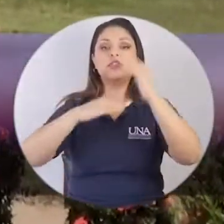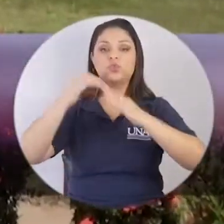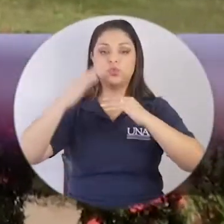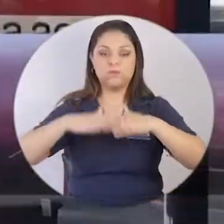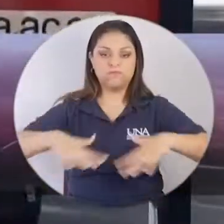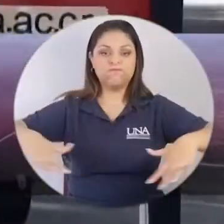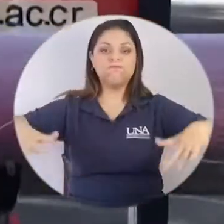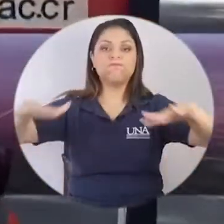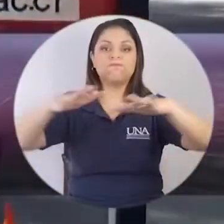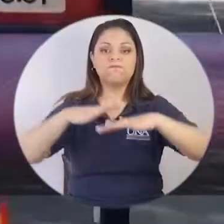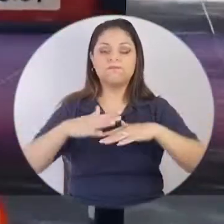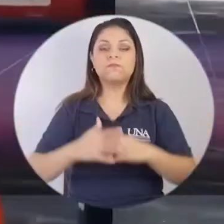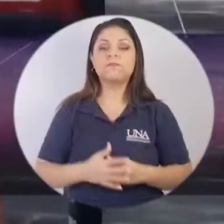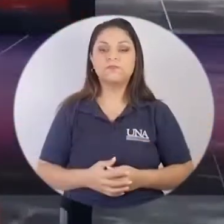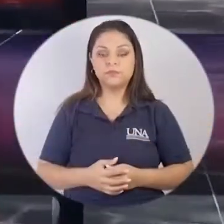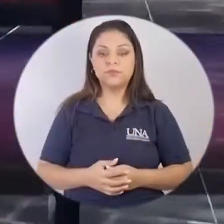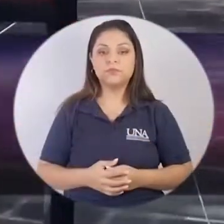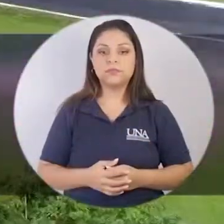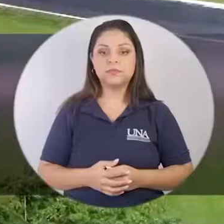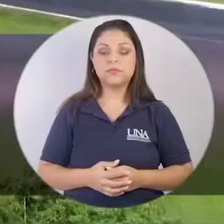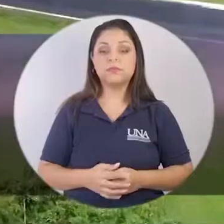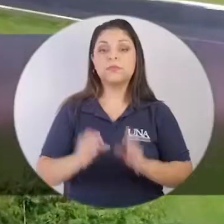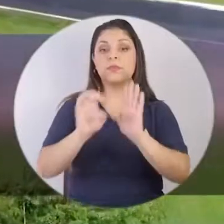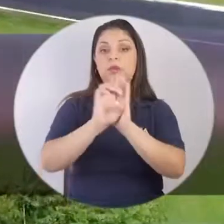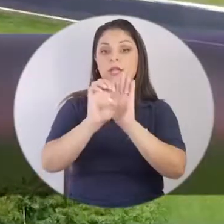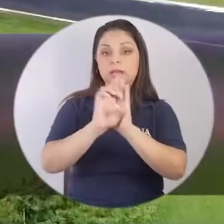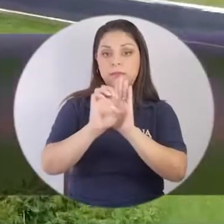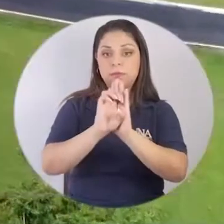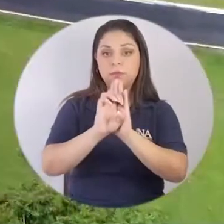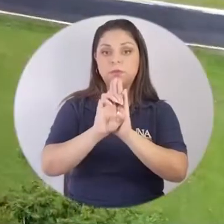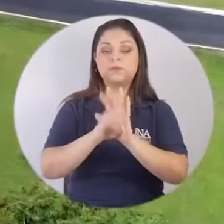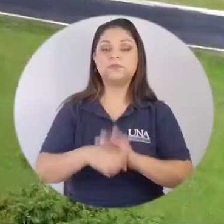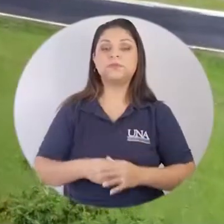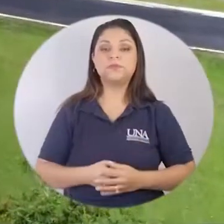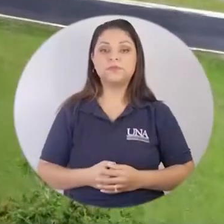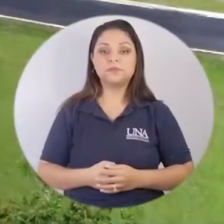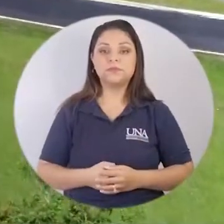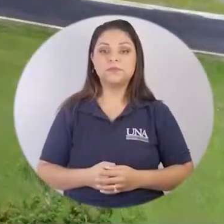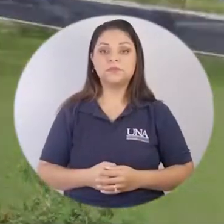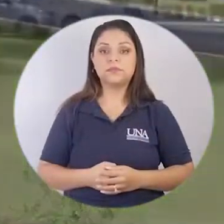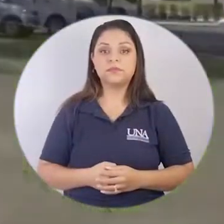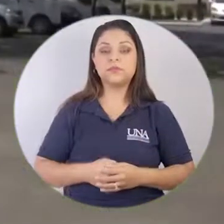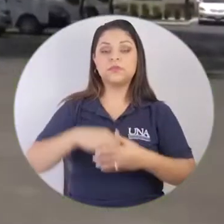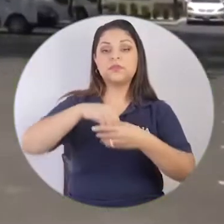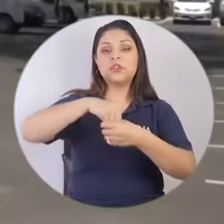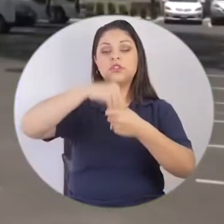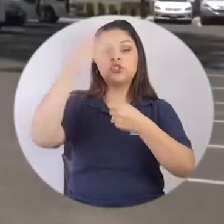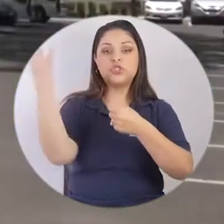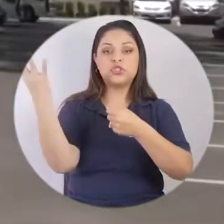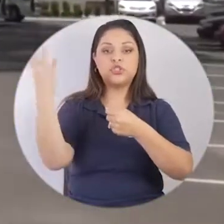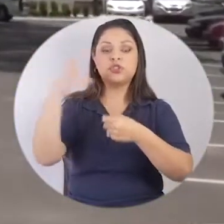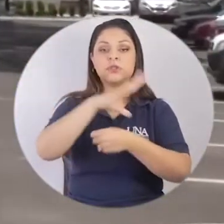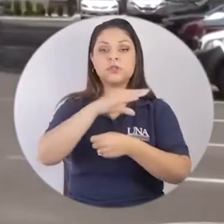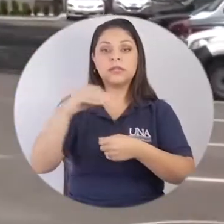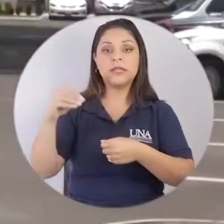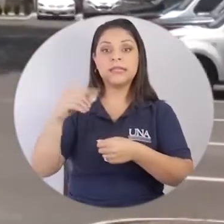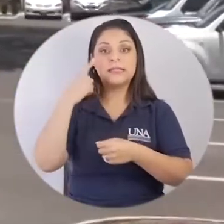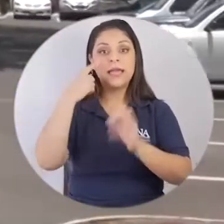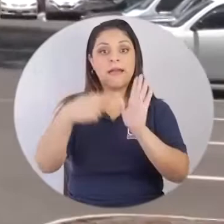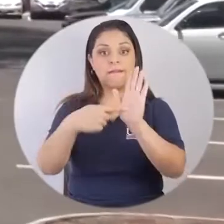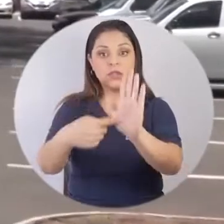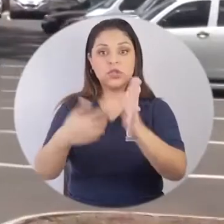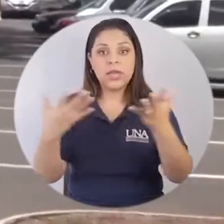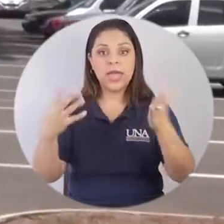edificios y las instalaciones. A modo de ejemplo, en la parte exterior se han realizado